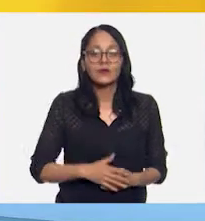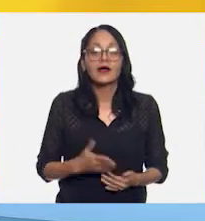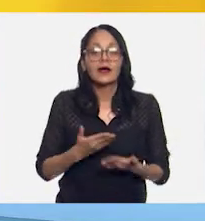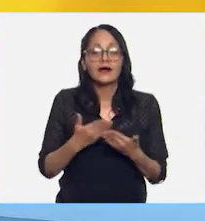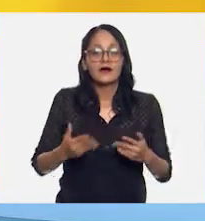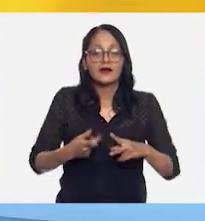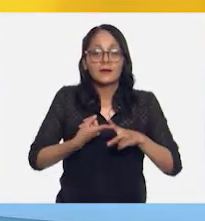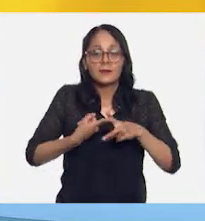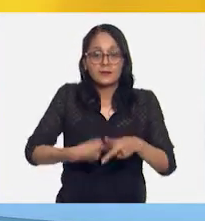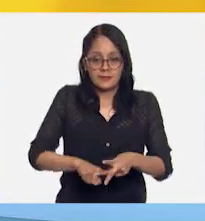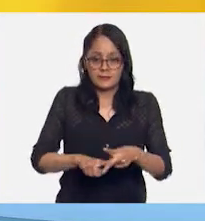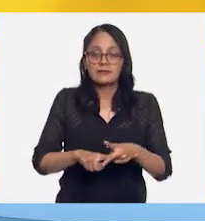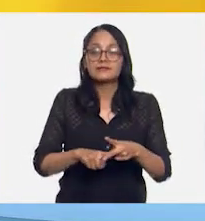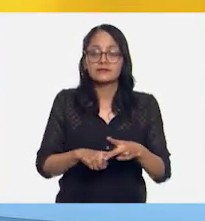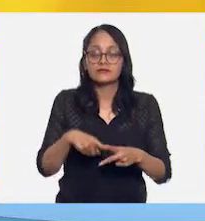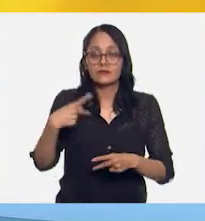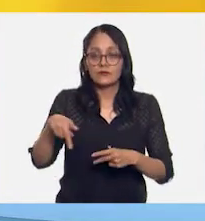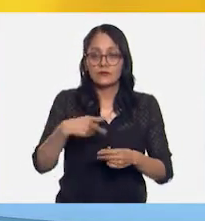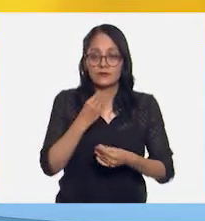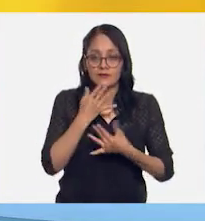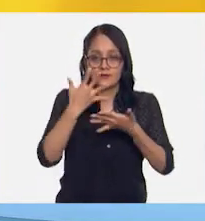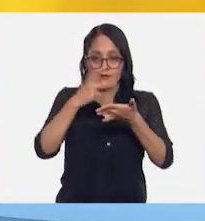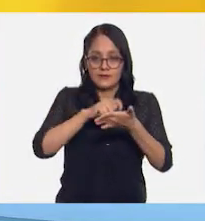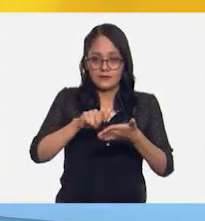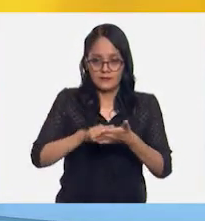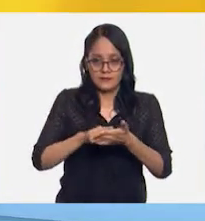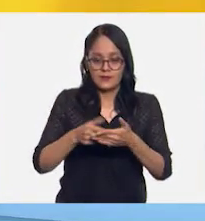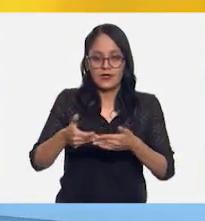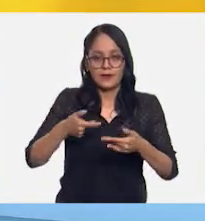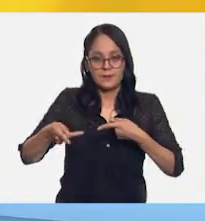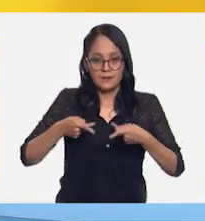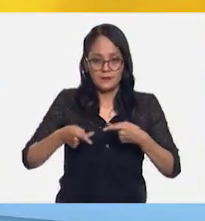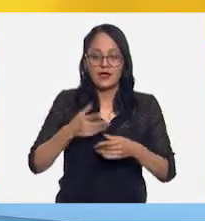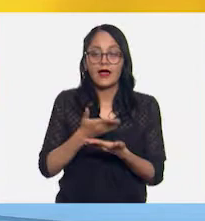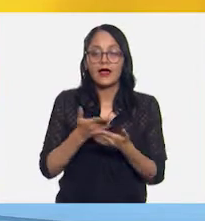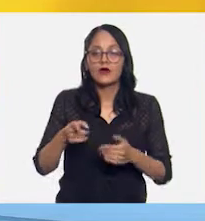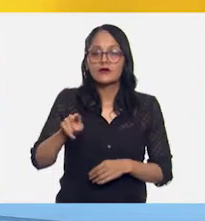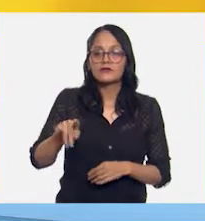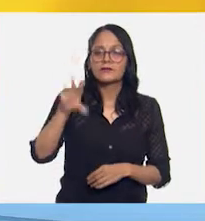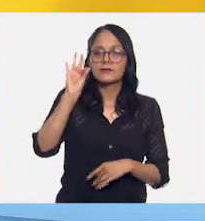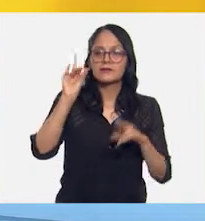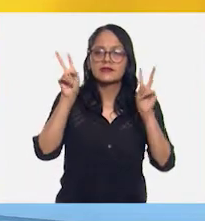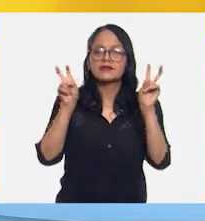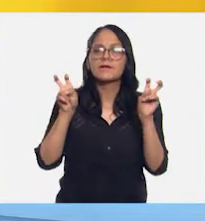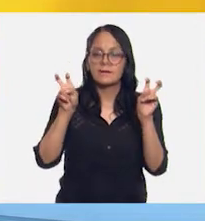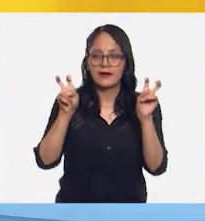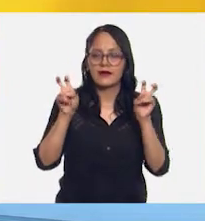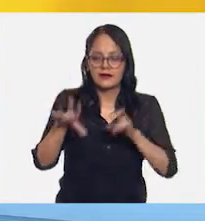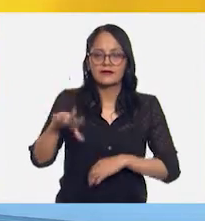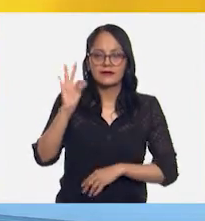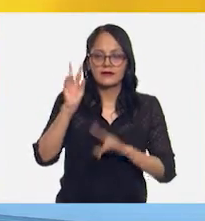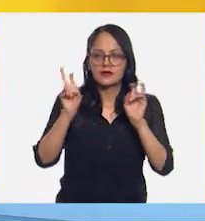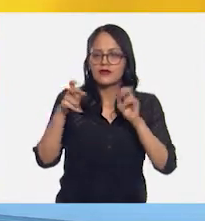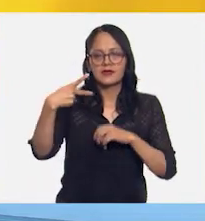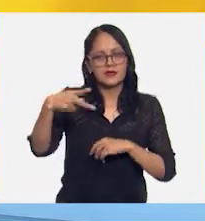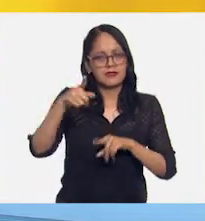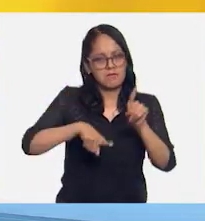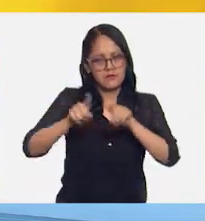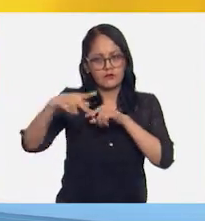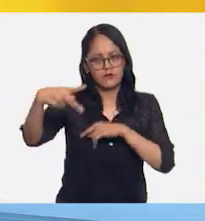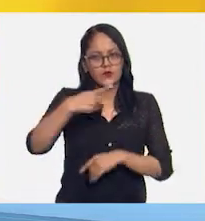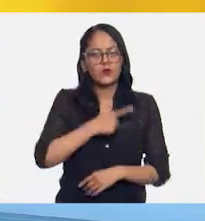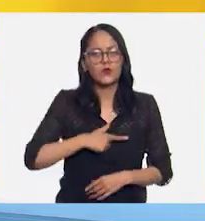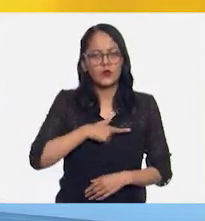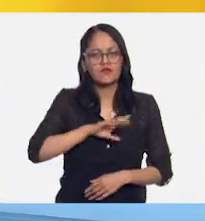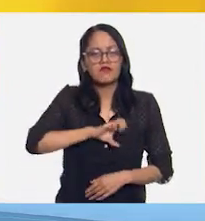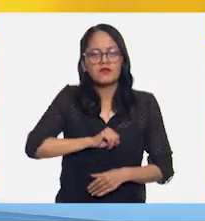manera formal la planeación de su poema, les pediré que determinen el tema basados en sus gustos e intereses.